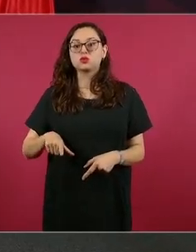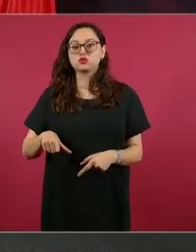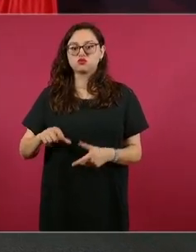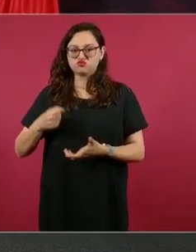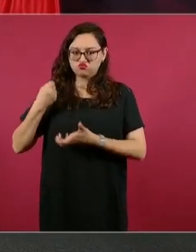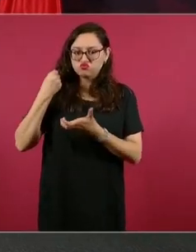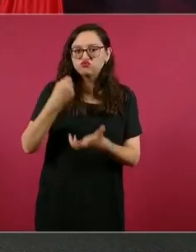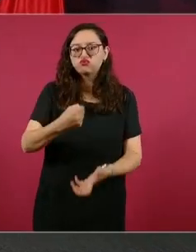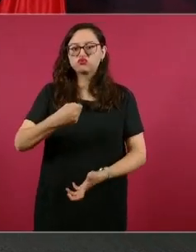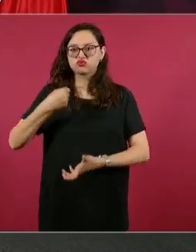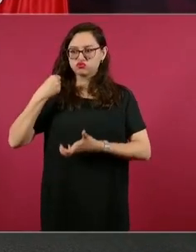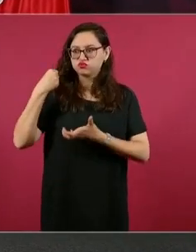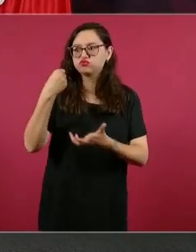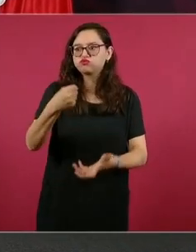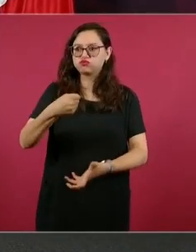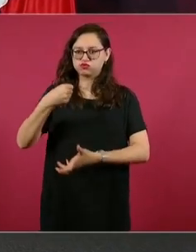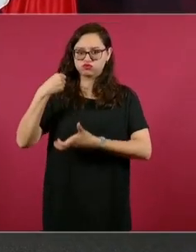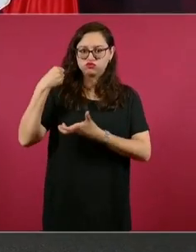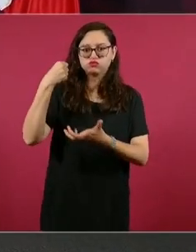inversión pública